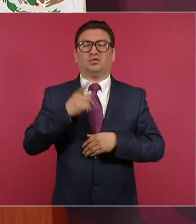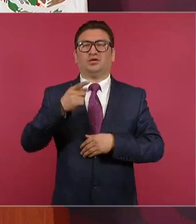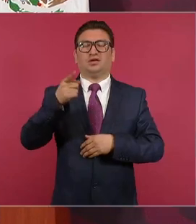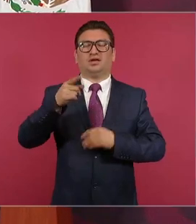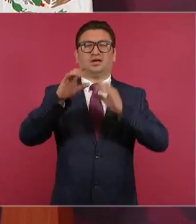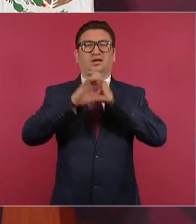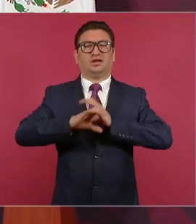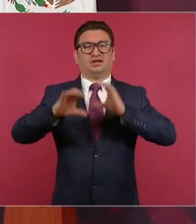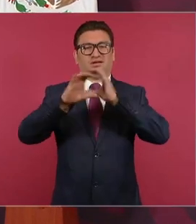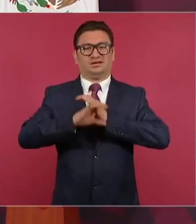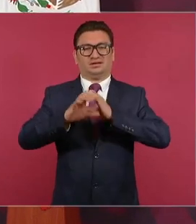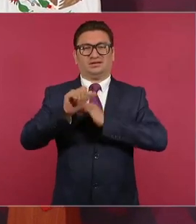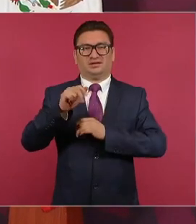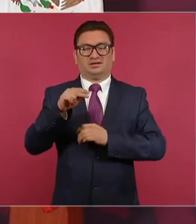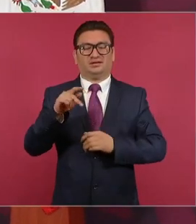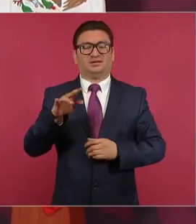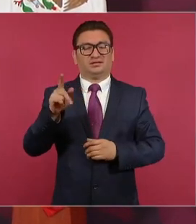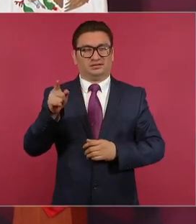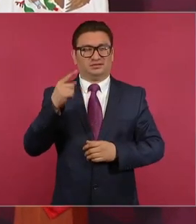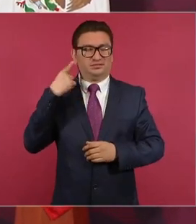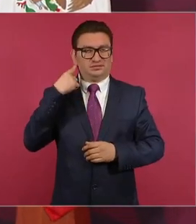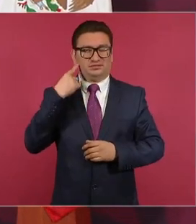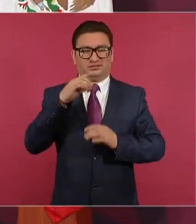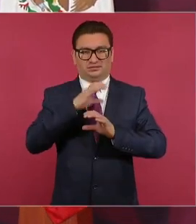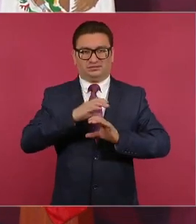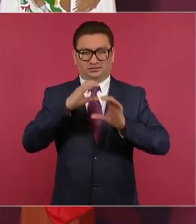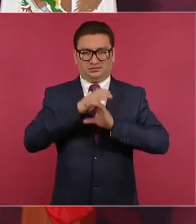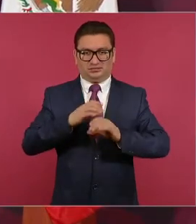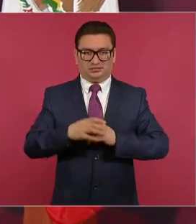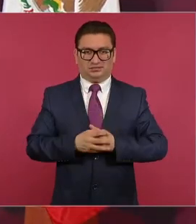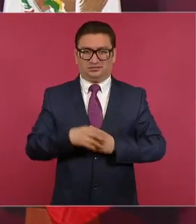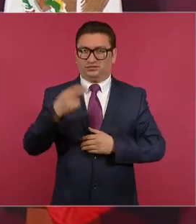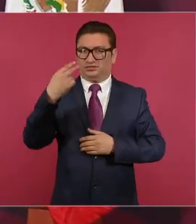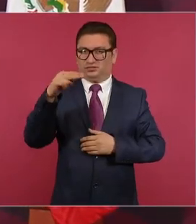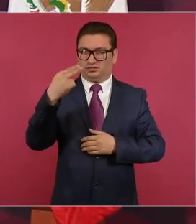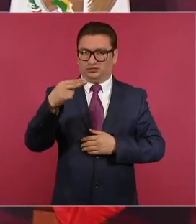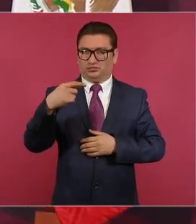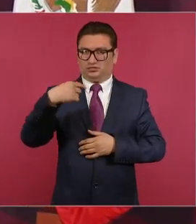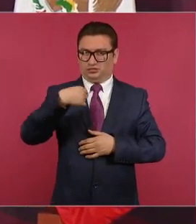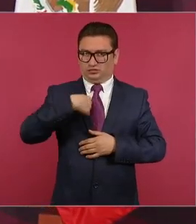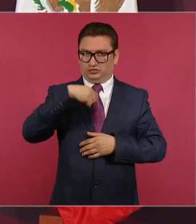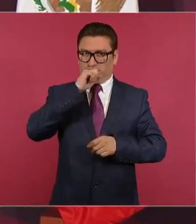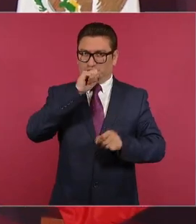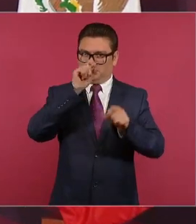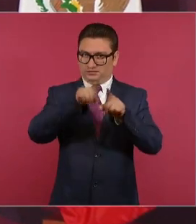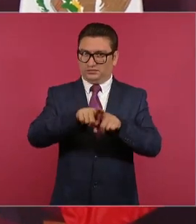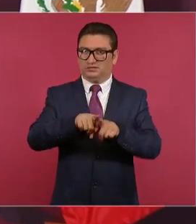que canta Ana Belén que se llama Yo también